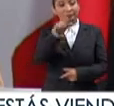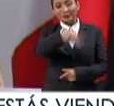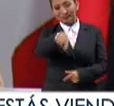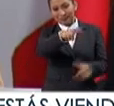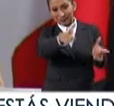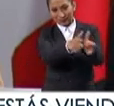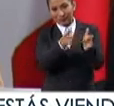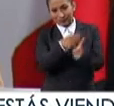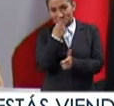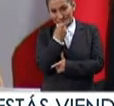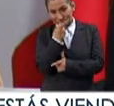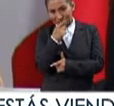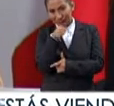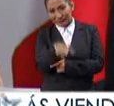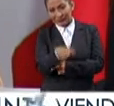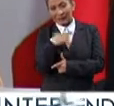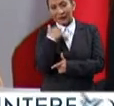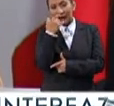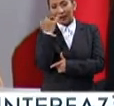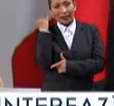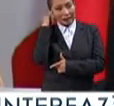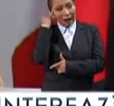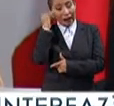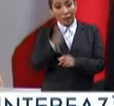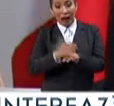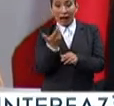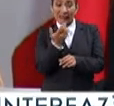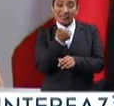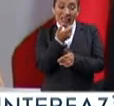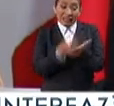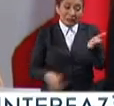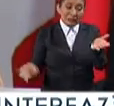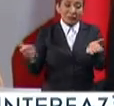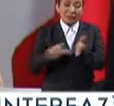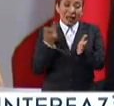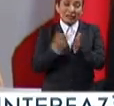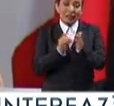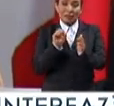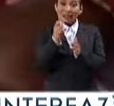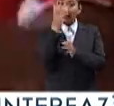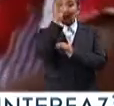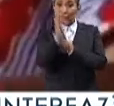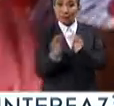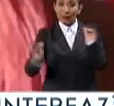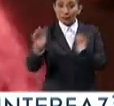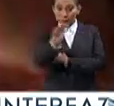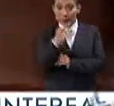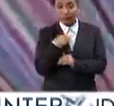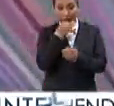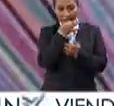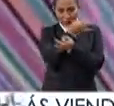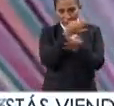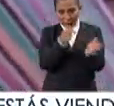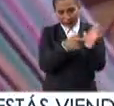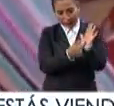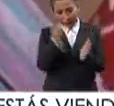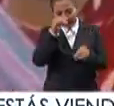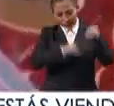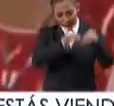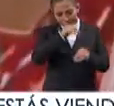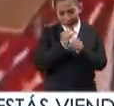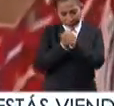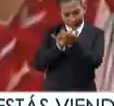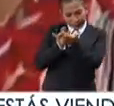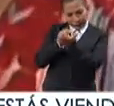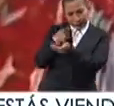población hablante casi seis veces mayor de 23 por ciento de acuerdo con el informe elaborado con datos